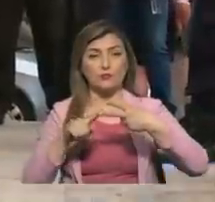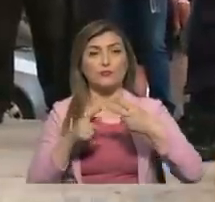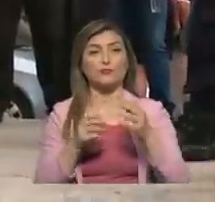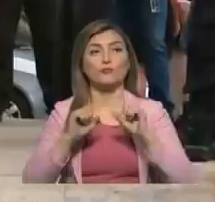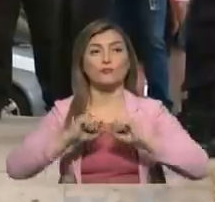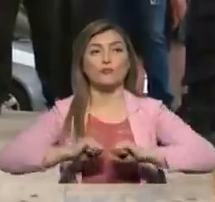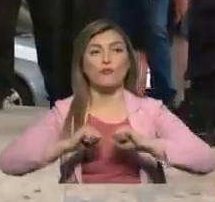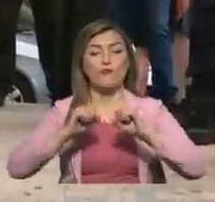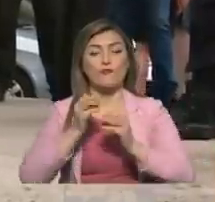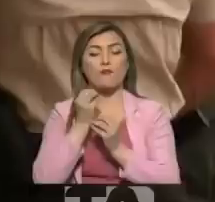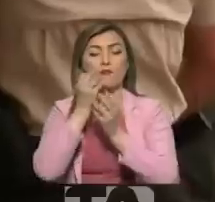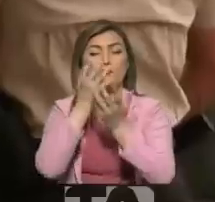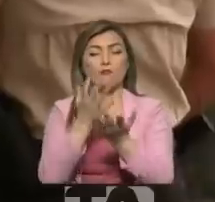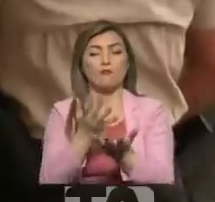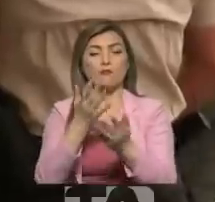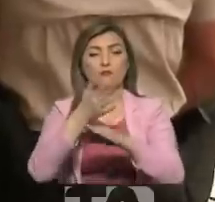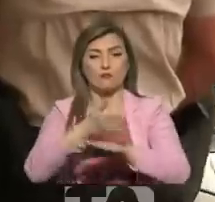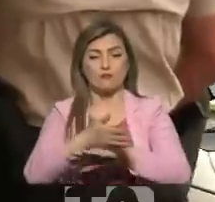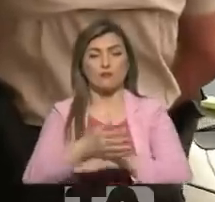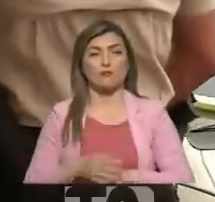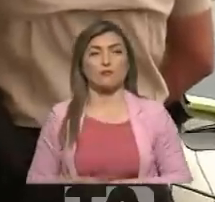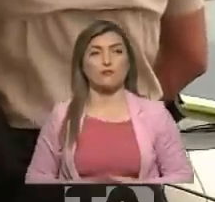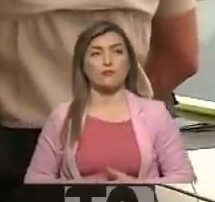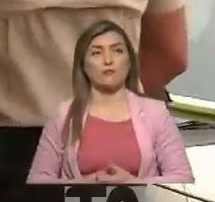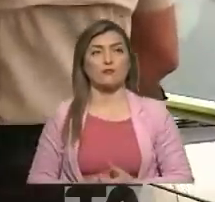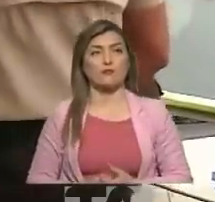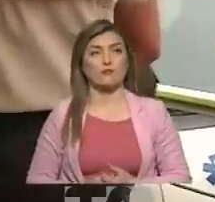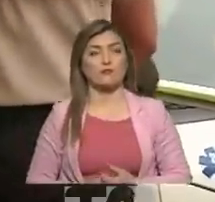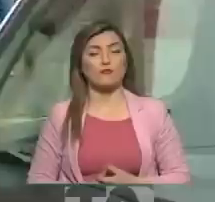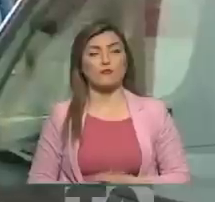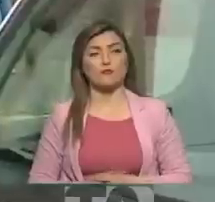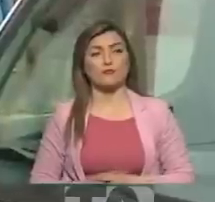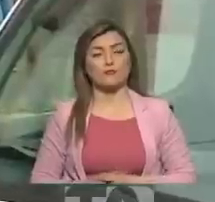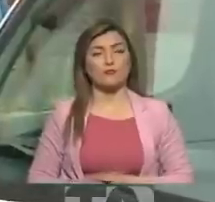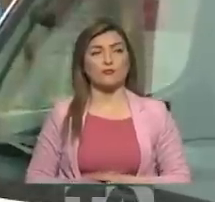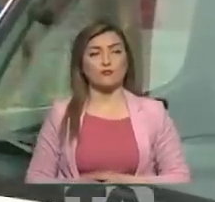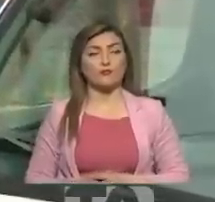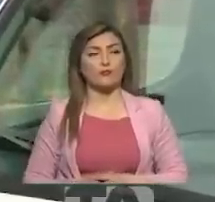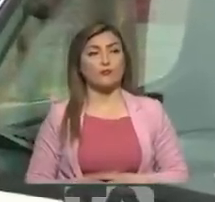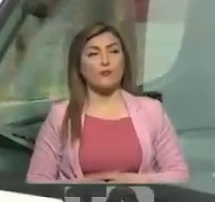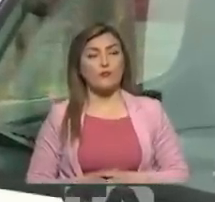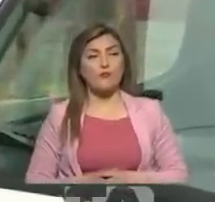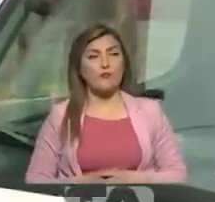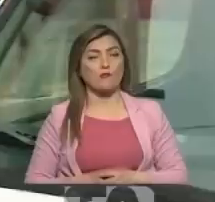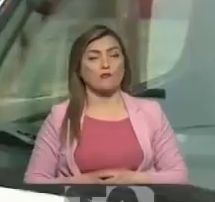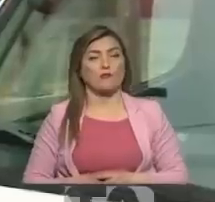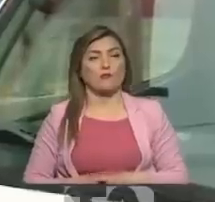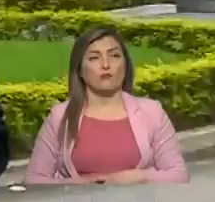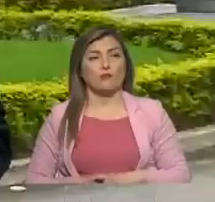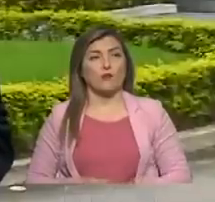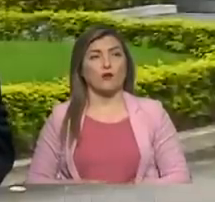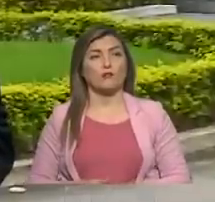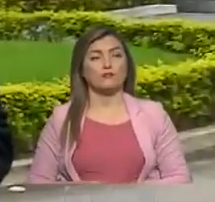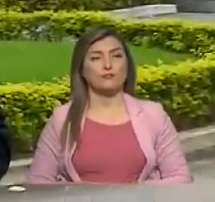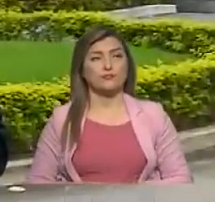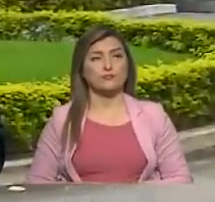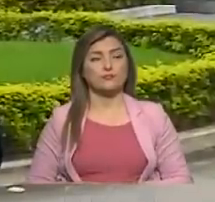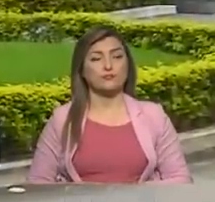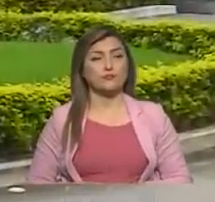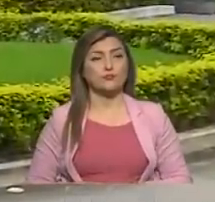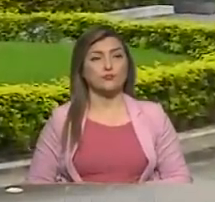poder entregar más información en las próximas horas. En Guayaquil, Carlos Acoto, 24 horas.